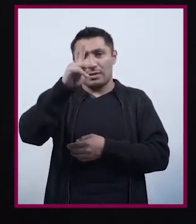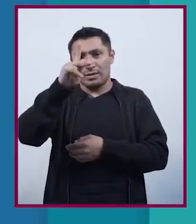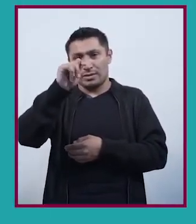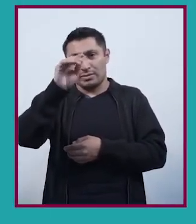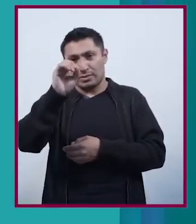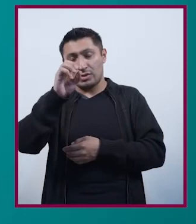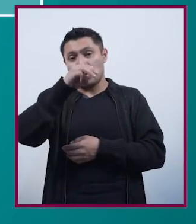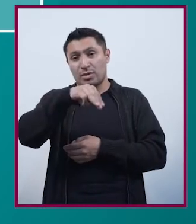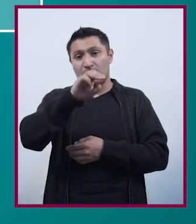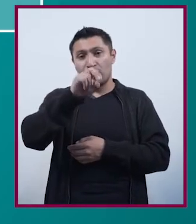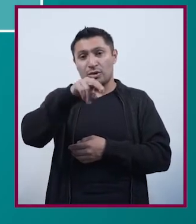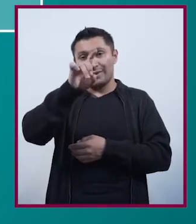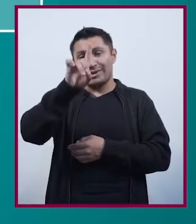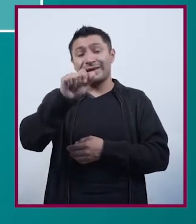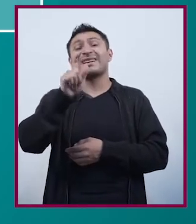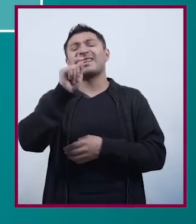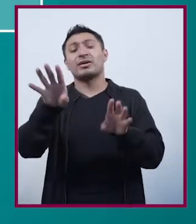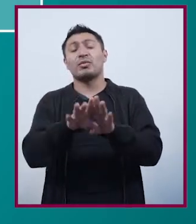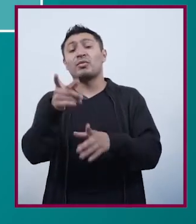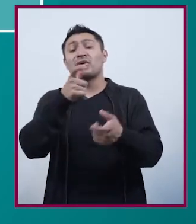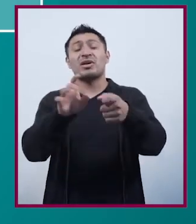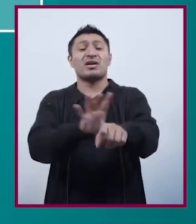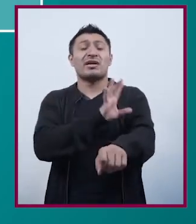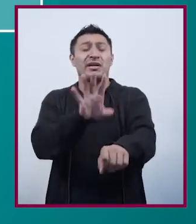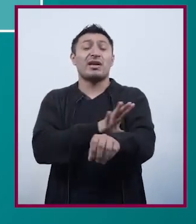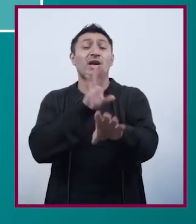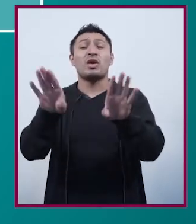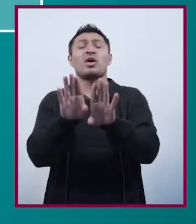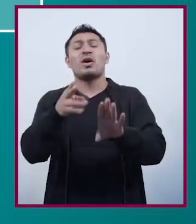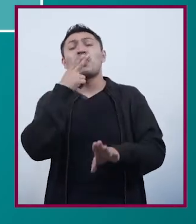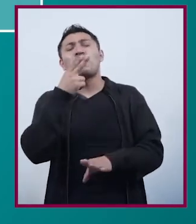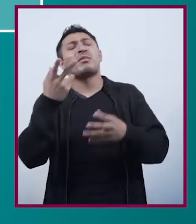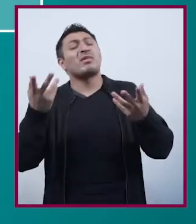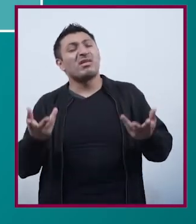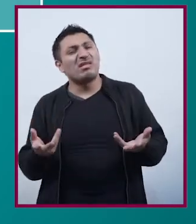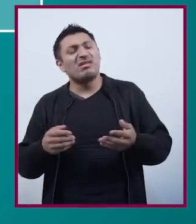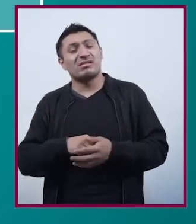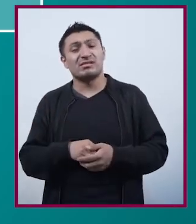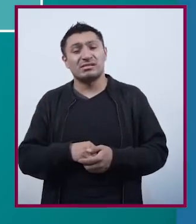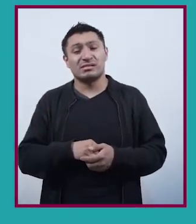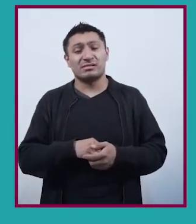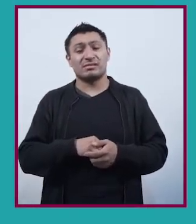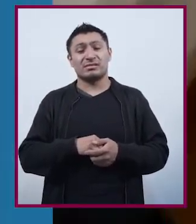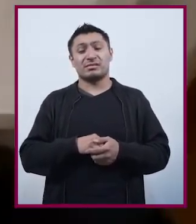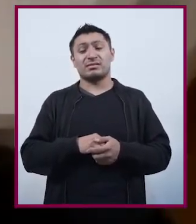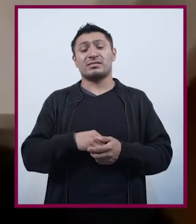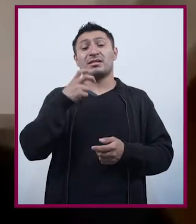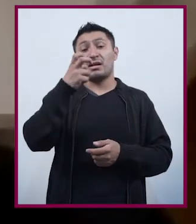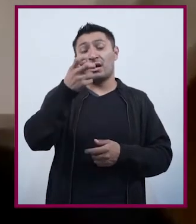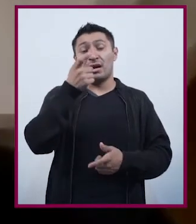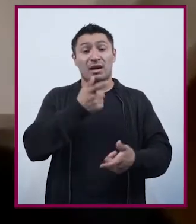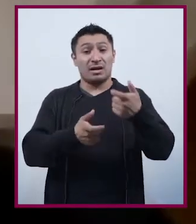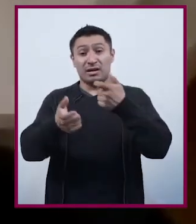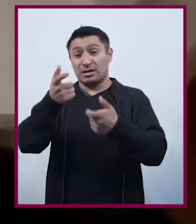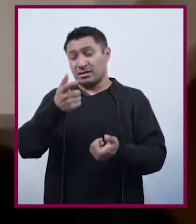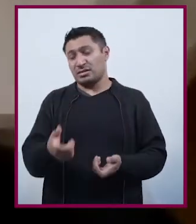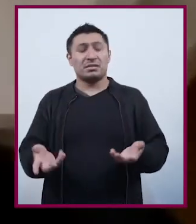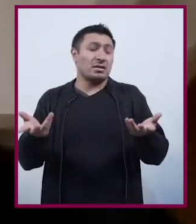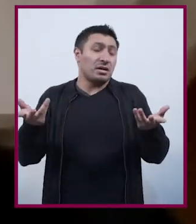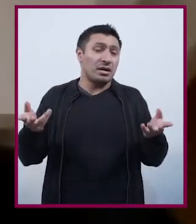criptomoneda? ¿Qué es el dinero electrónico y cómo funciona una criptomoneda? Este